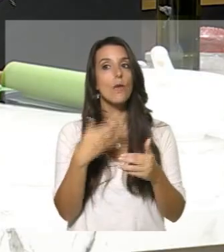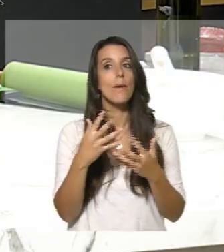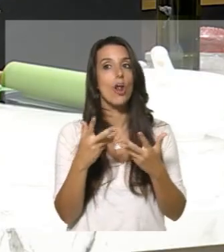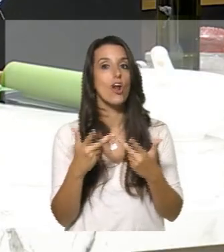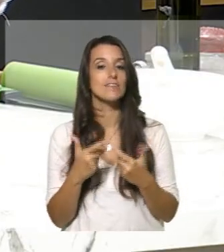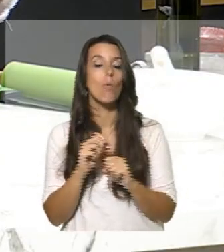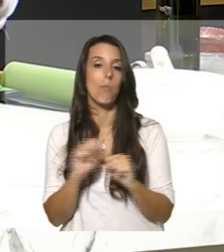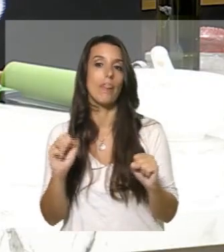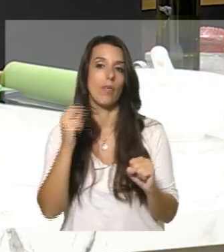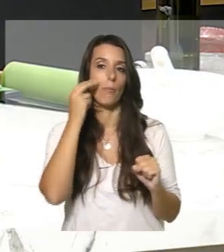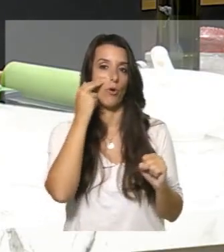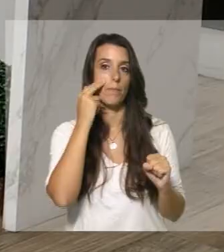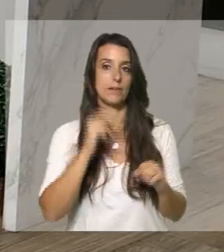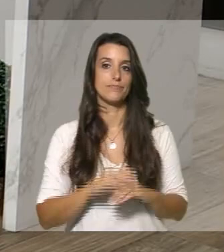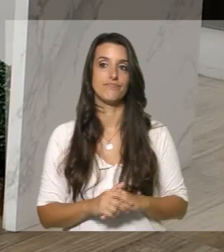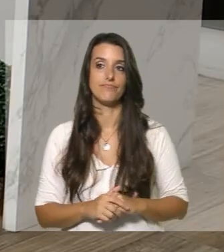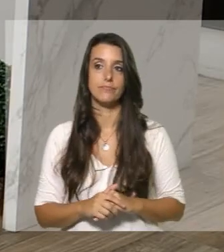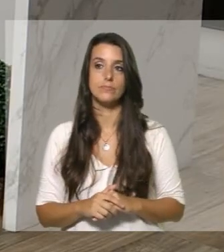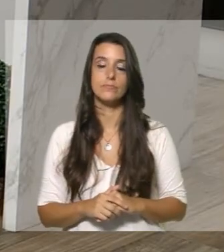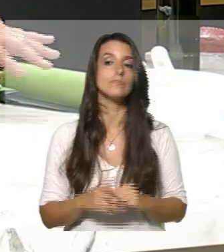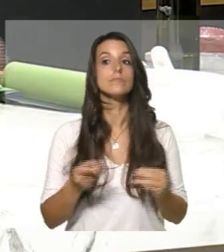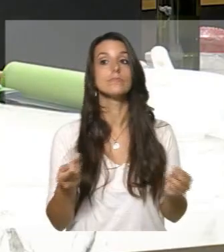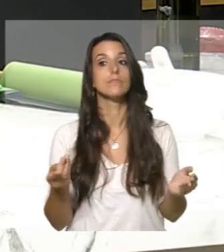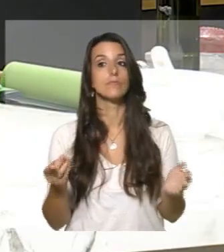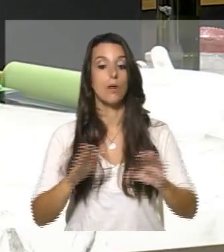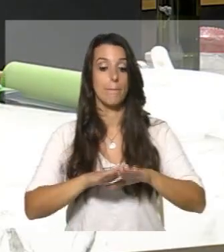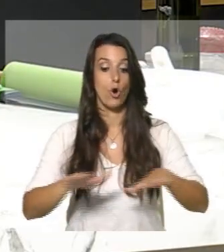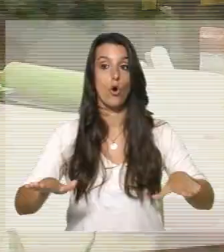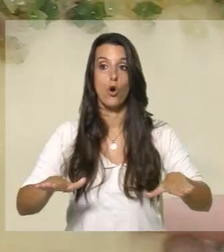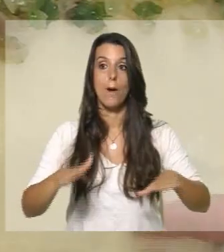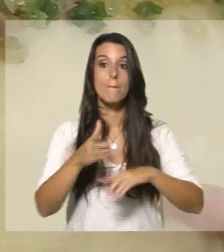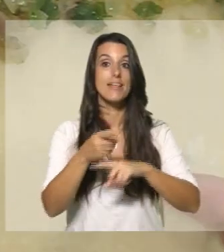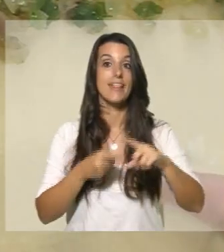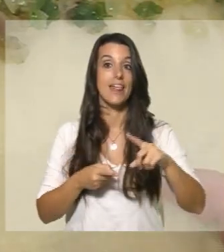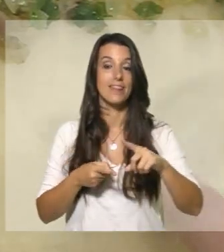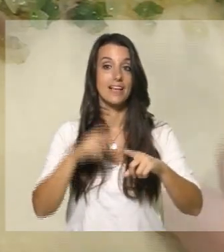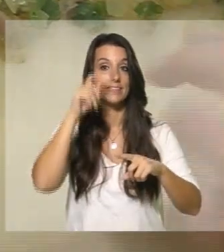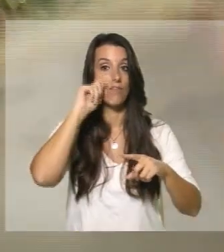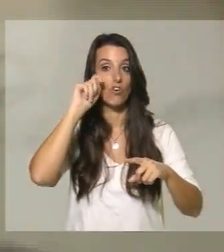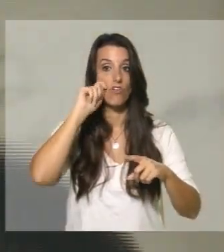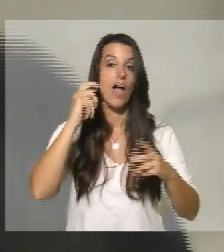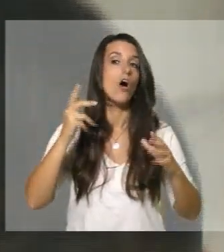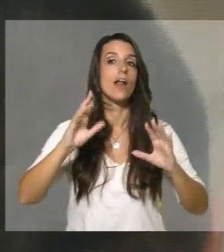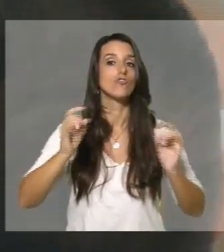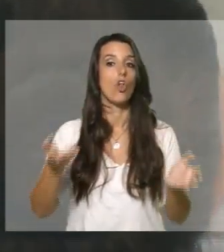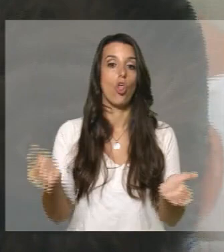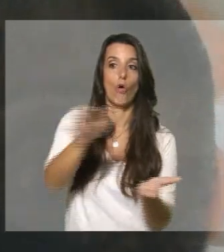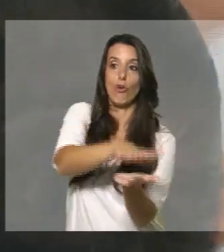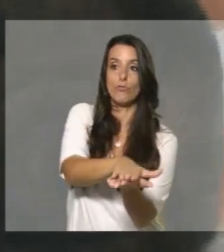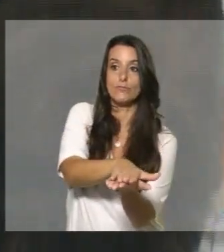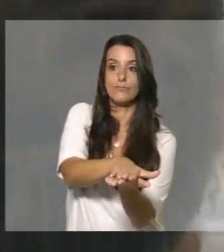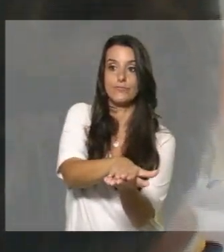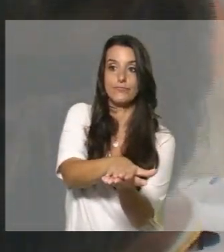armarlo, puede ser un poco complicado. ¿Está? Pongo en una mitad la cebolla, se ve ahí, y ahora lo que voy a hacer es doblar.